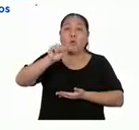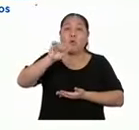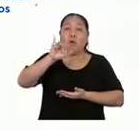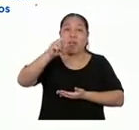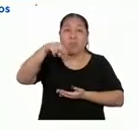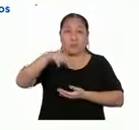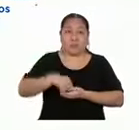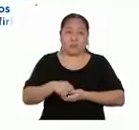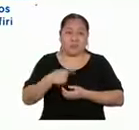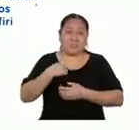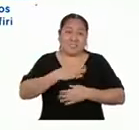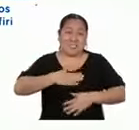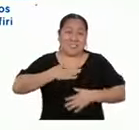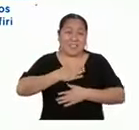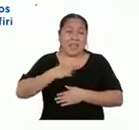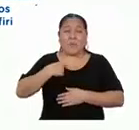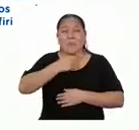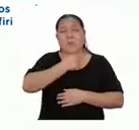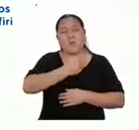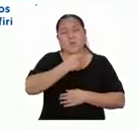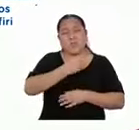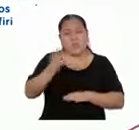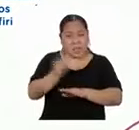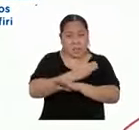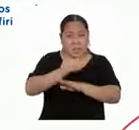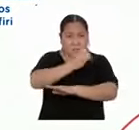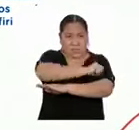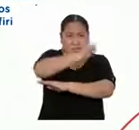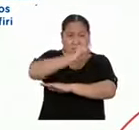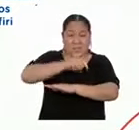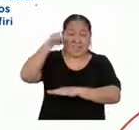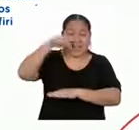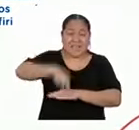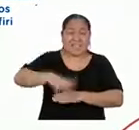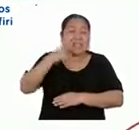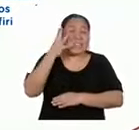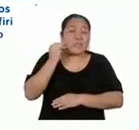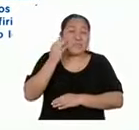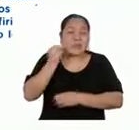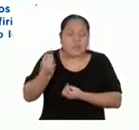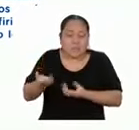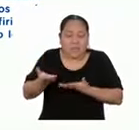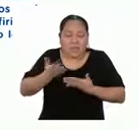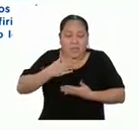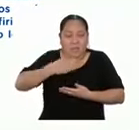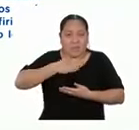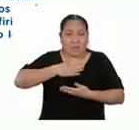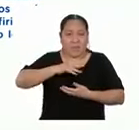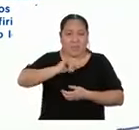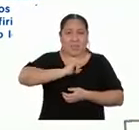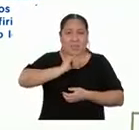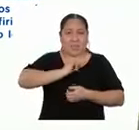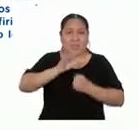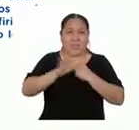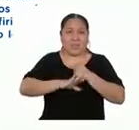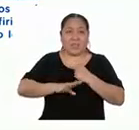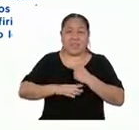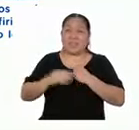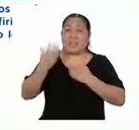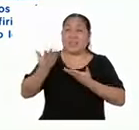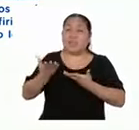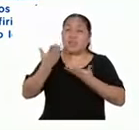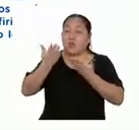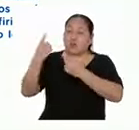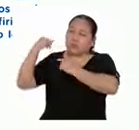años, a mí me gustaba la música andina, y es esta experiencia vital la que me confirió mi personalidad básica. De este modo, la herencia